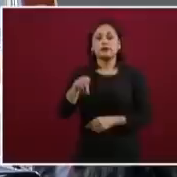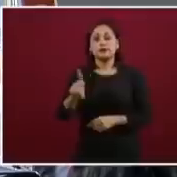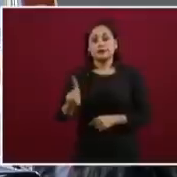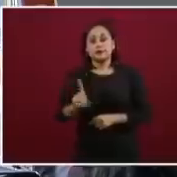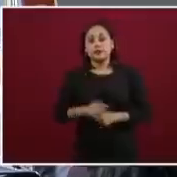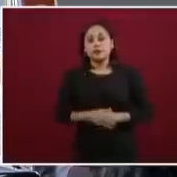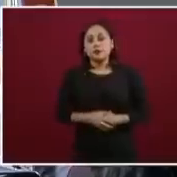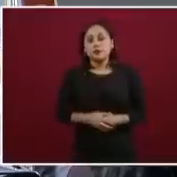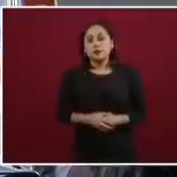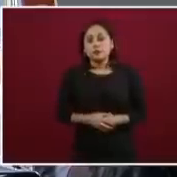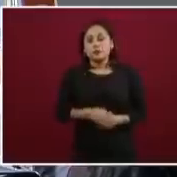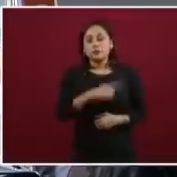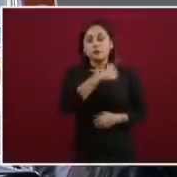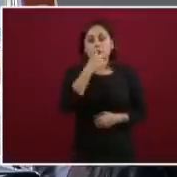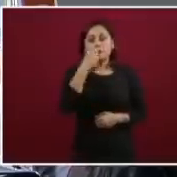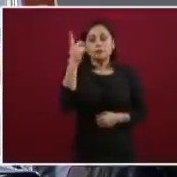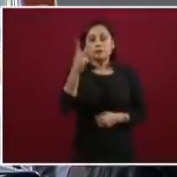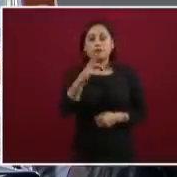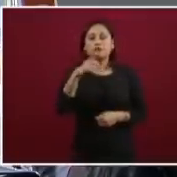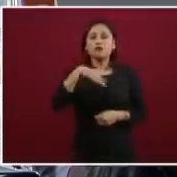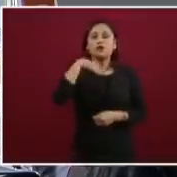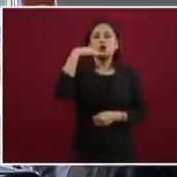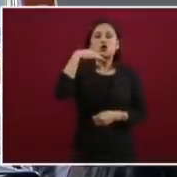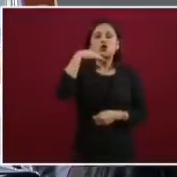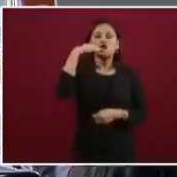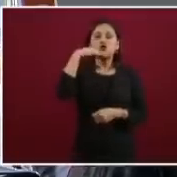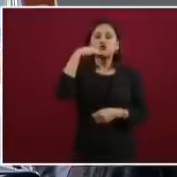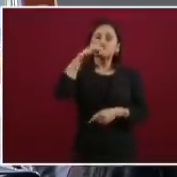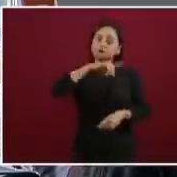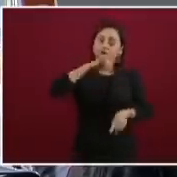erradicar la corrupción y reactivar